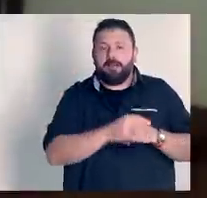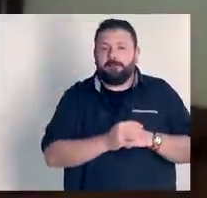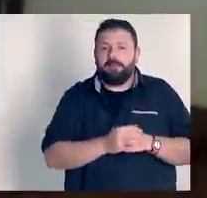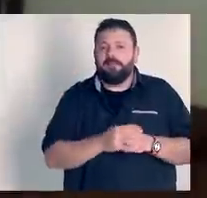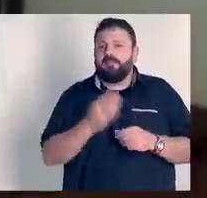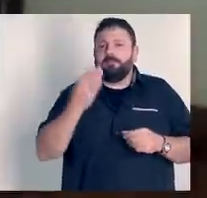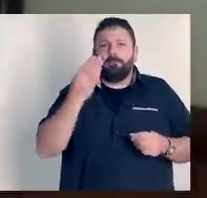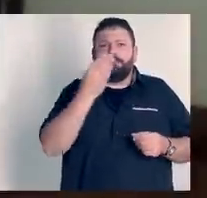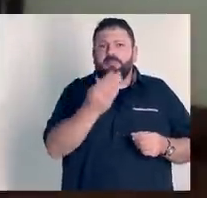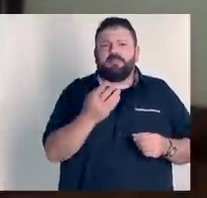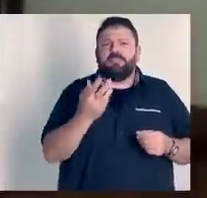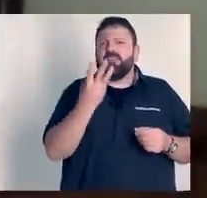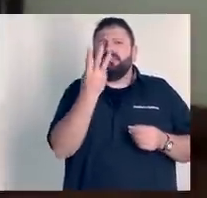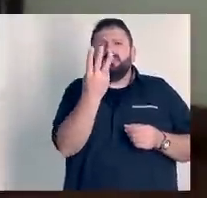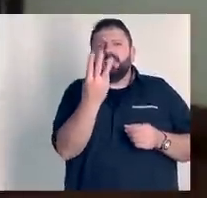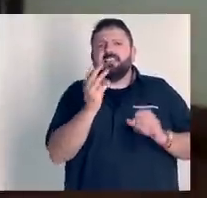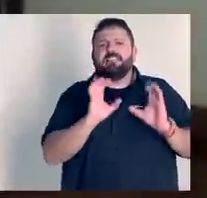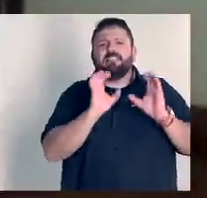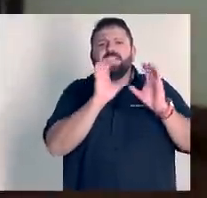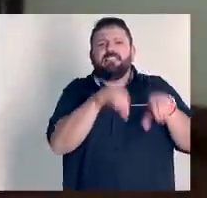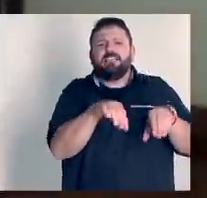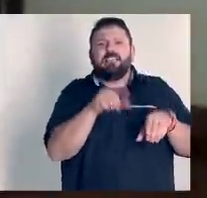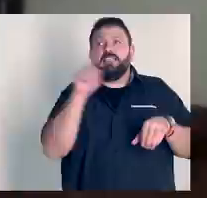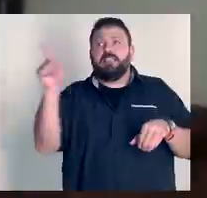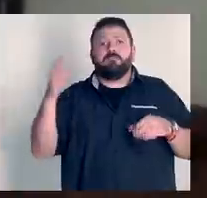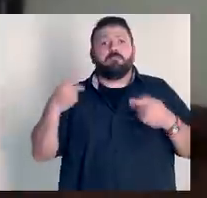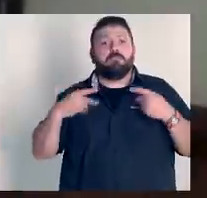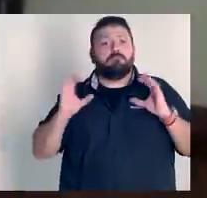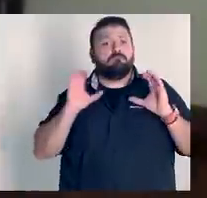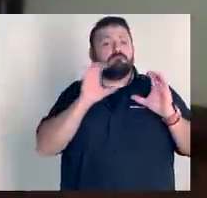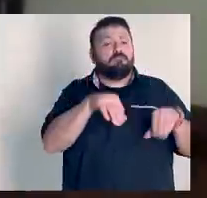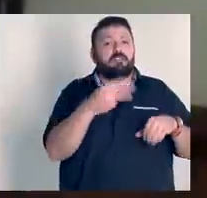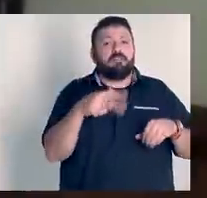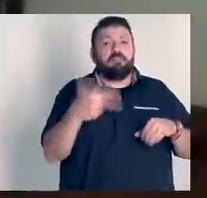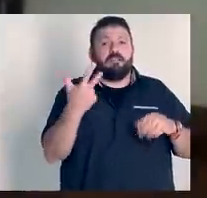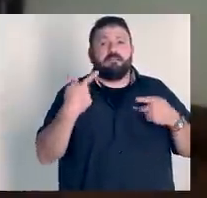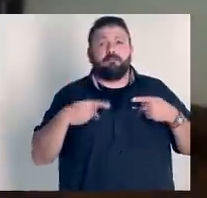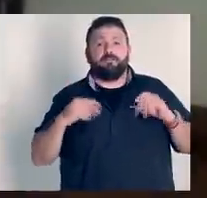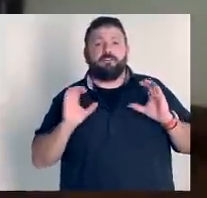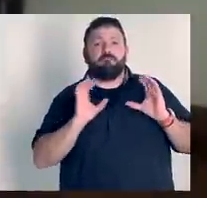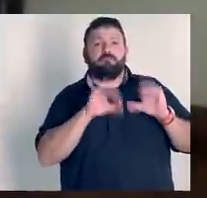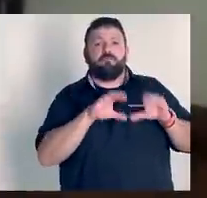pide 3 inscritos, ellos inscriben 13 personas, te estoy hablando del